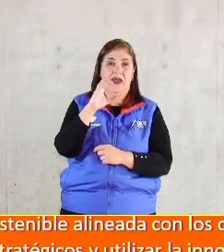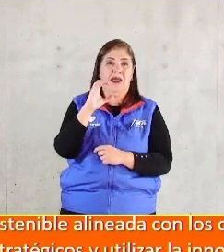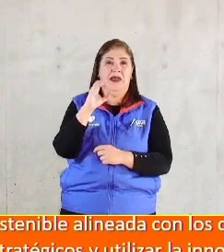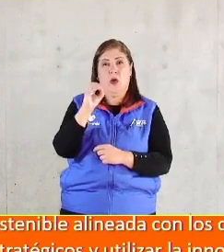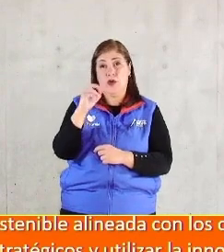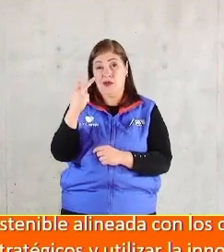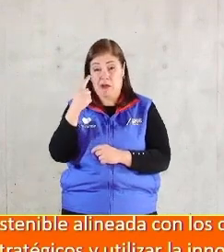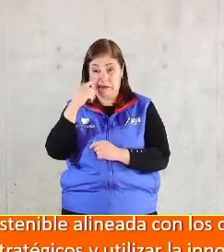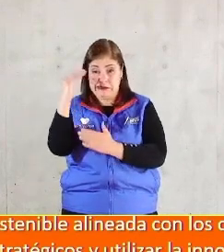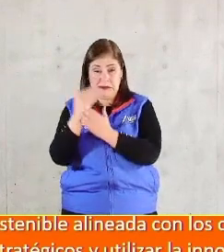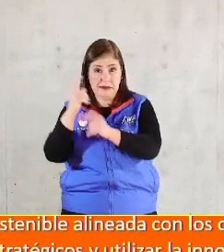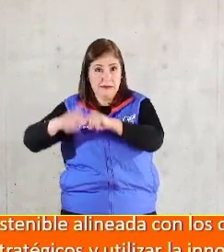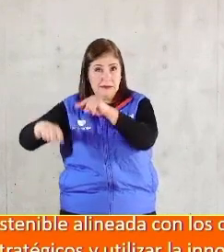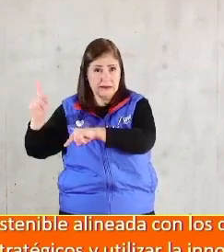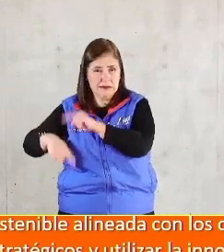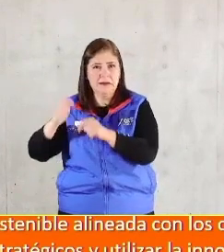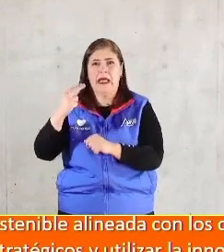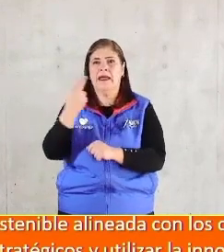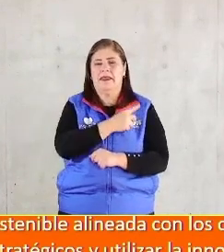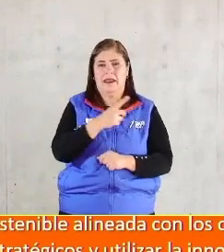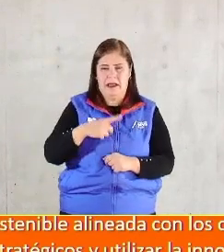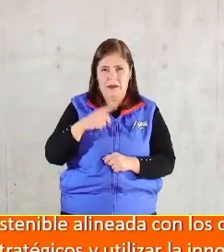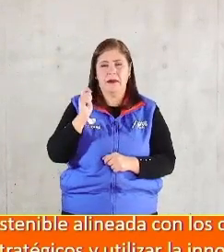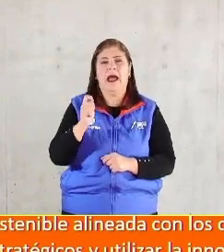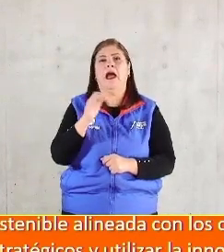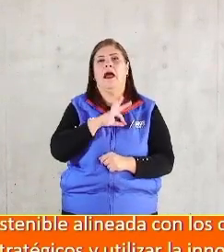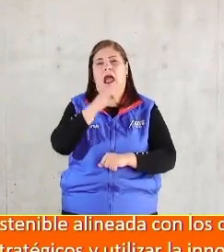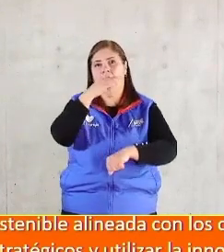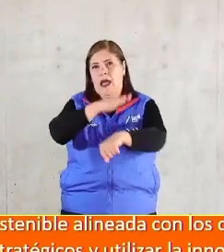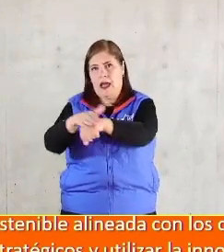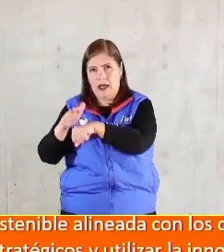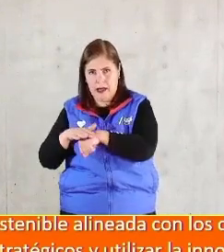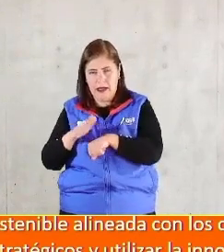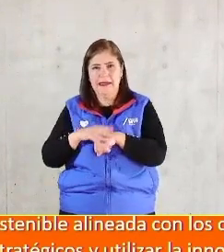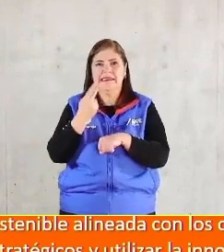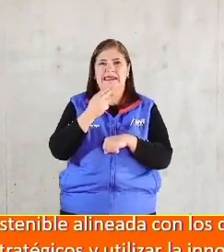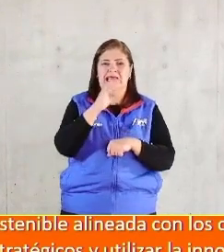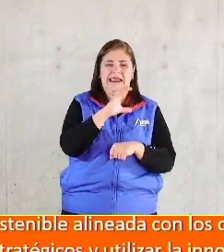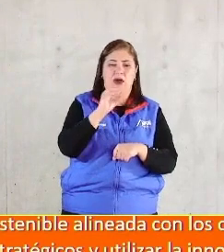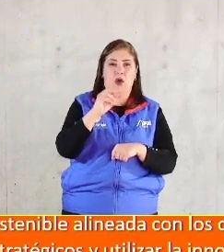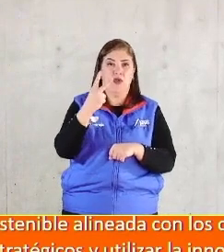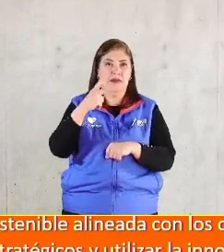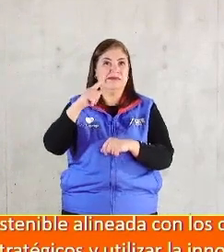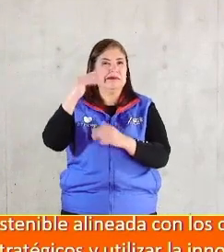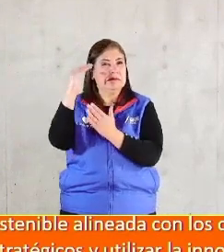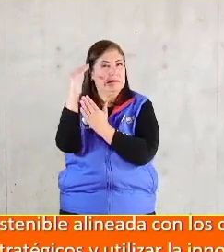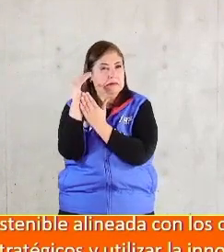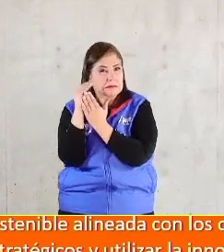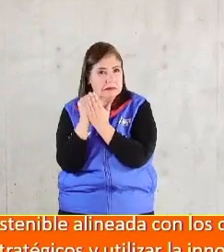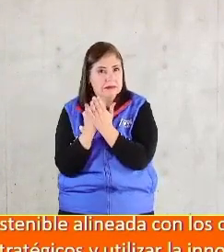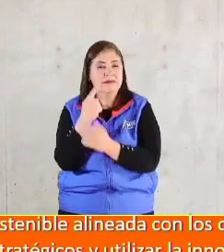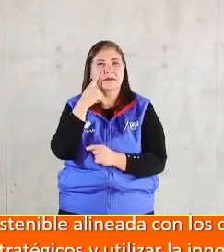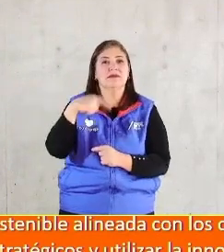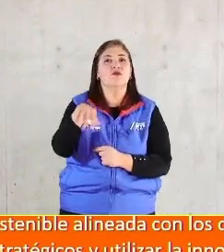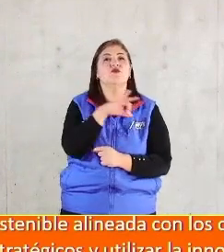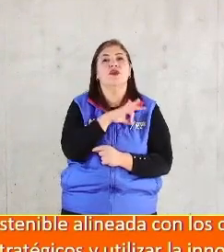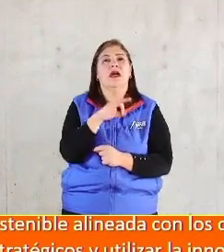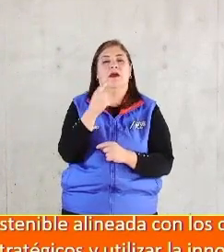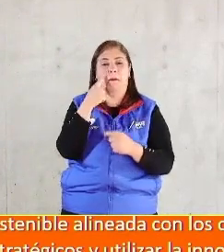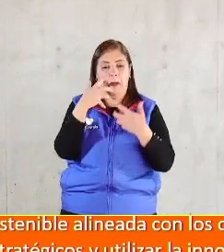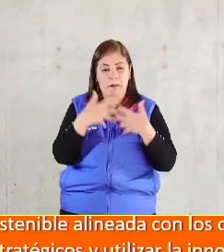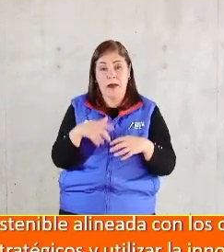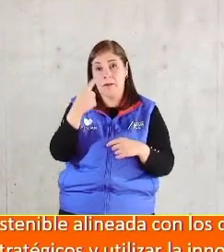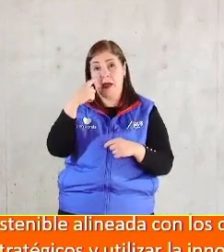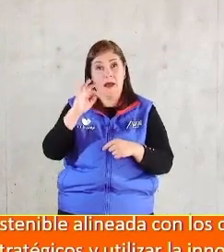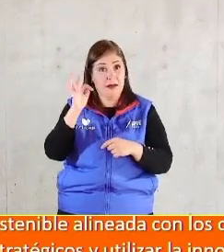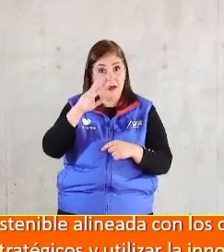las empresas. Entonces, hago un llamado que empiecen a trabajar en cero carbonización en todos sus procesos de negocio, porque tarde o temprano nos va a